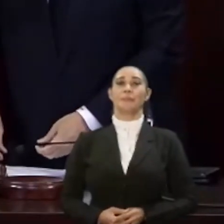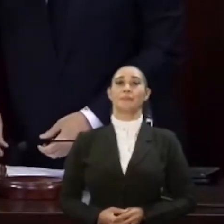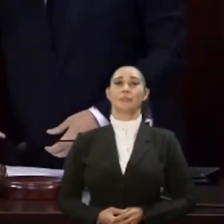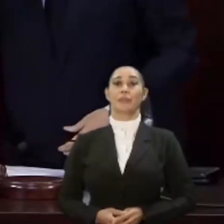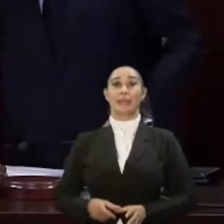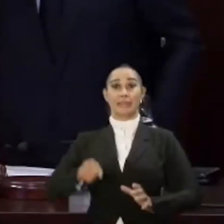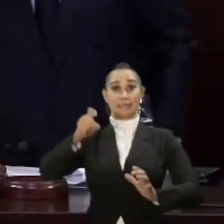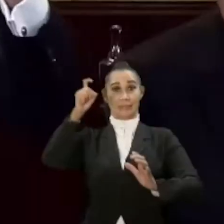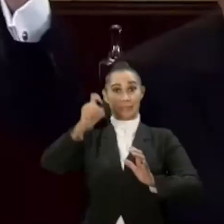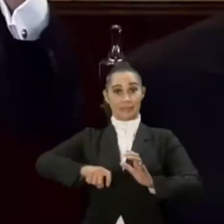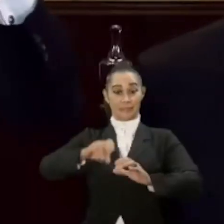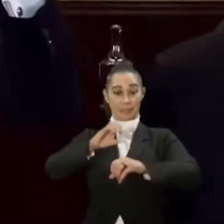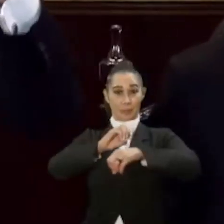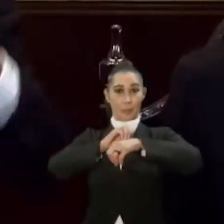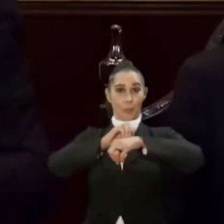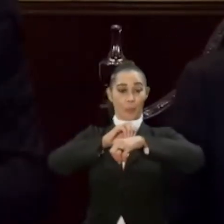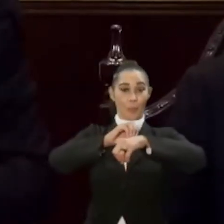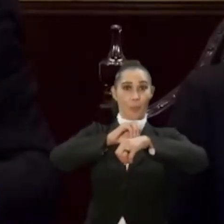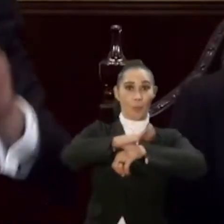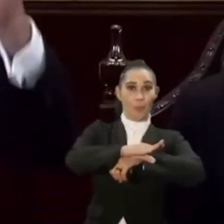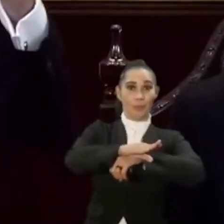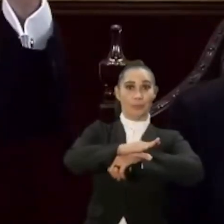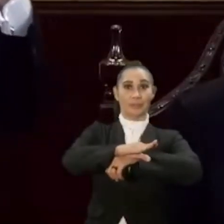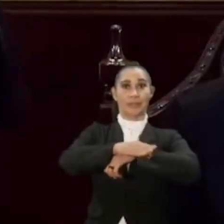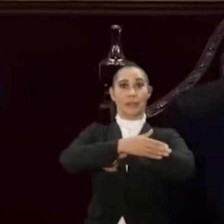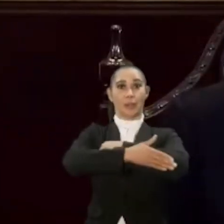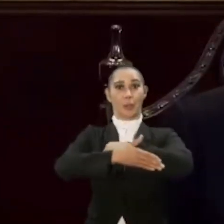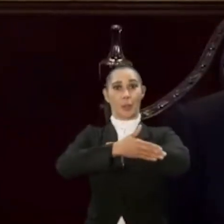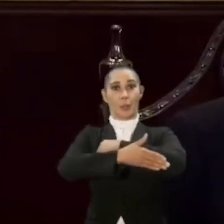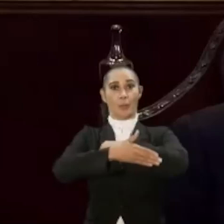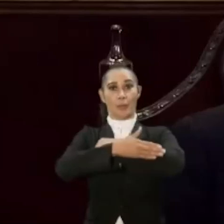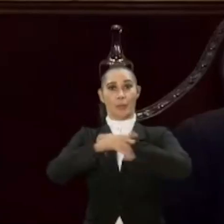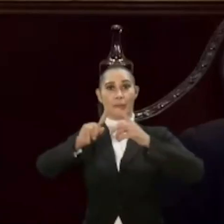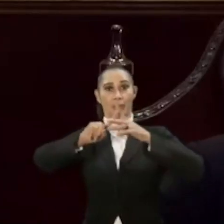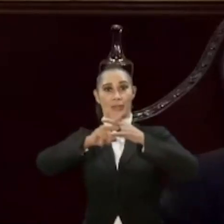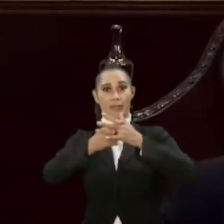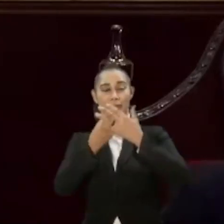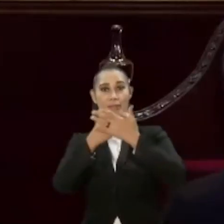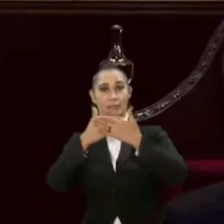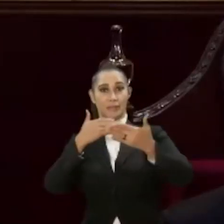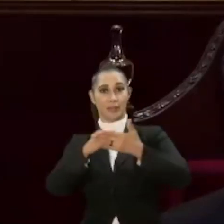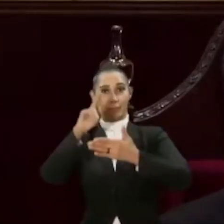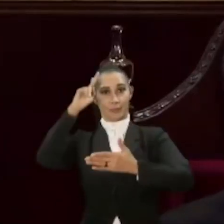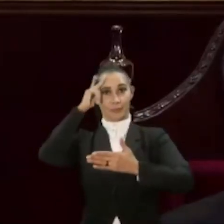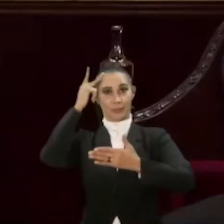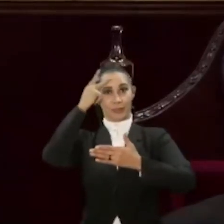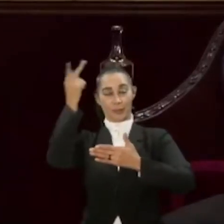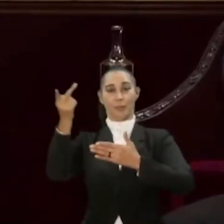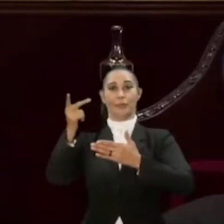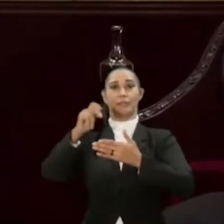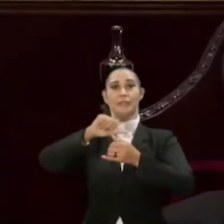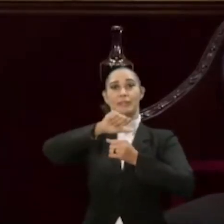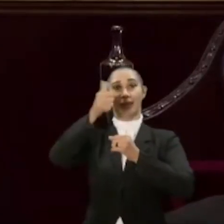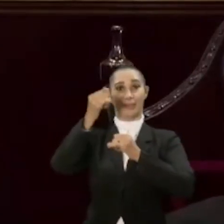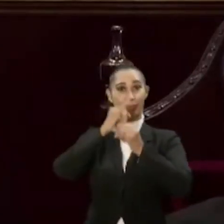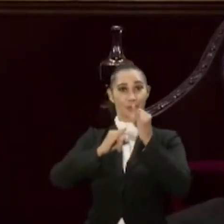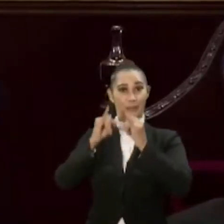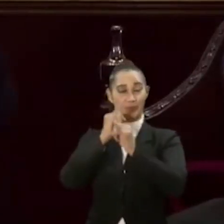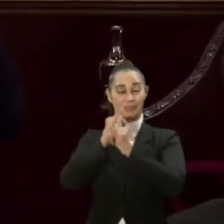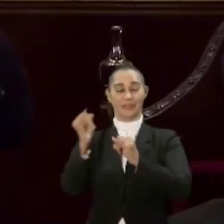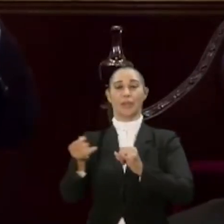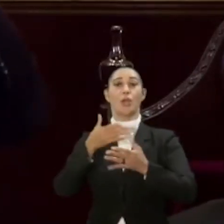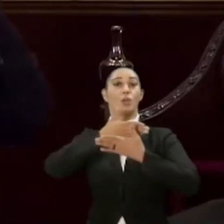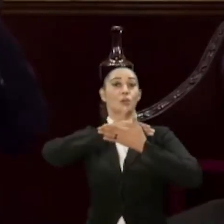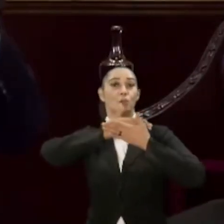Debemos enviar un solo mensaje como país a partir de los postulados iniciados de la política exterior. No hay